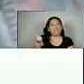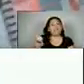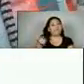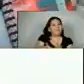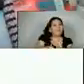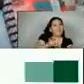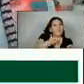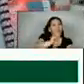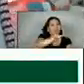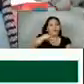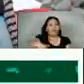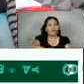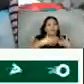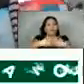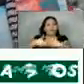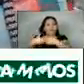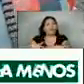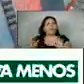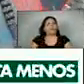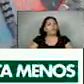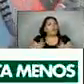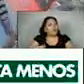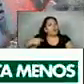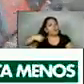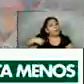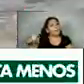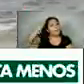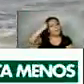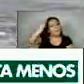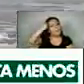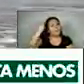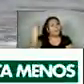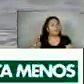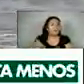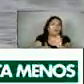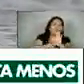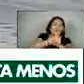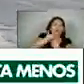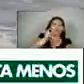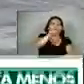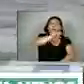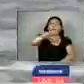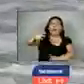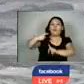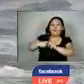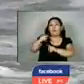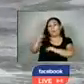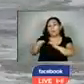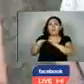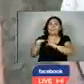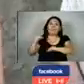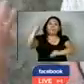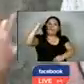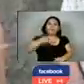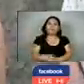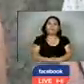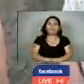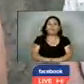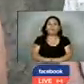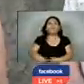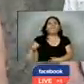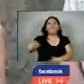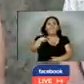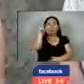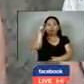tendrán los empresarios, pues de acuerdo a las proyecciones se espera superar a las de Semana Santa de este año. Están en su capacidad